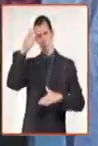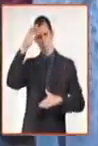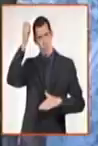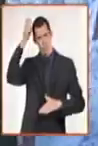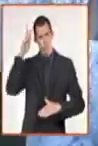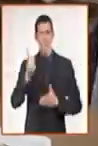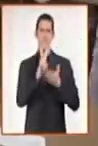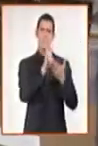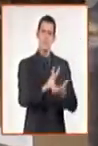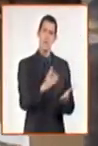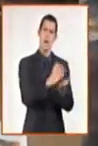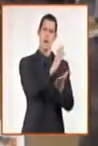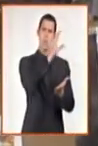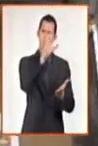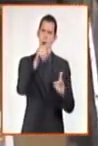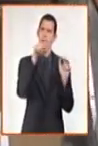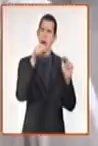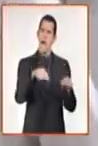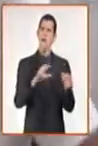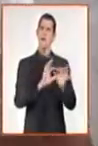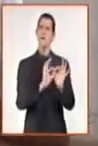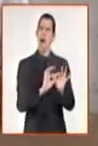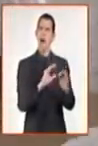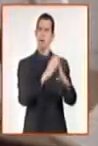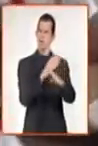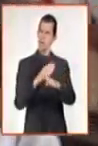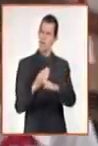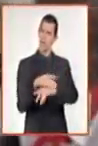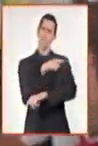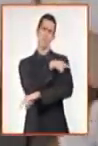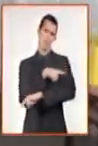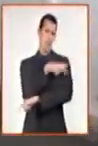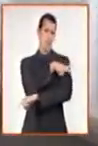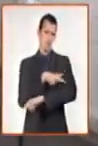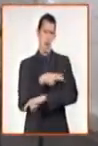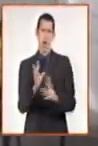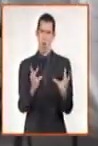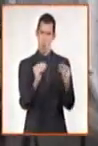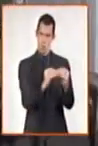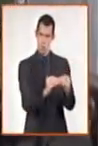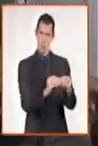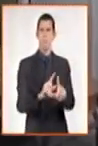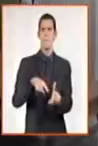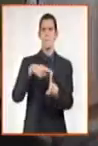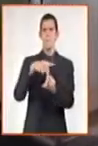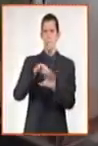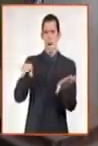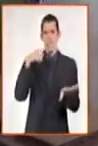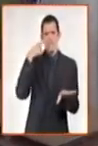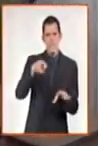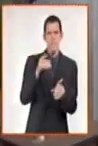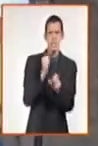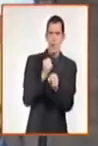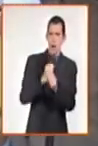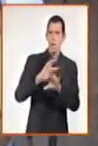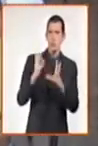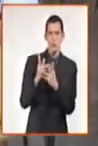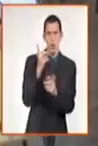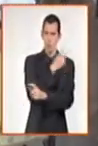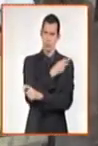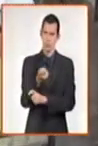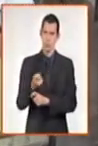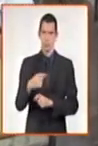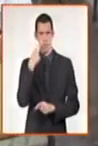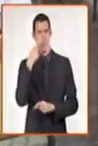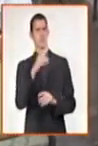multígrado Máximo Cañé, donde ya está en marcha el curso escolar. Allí se mostró gratamente impresionado por la cultura del detalle,